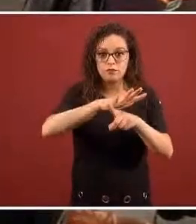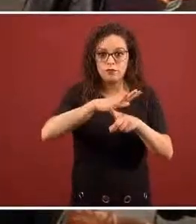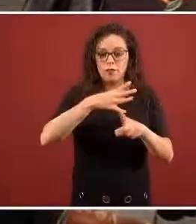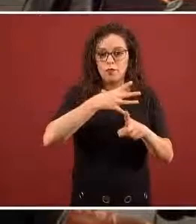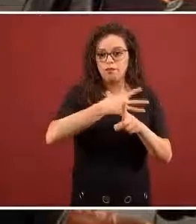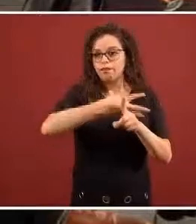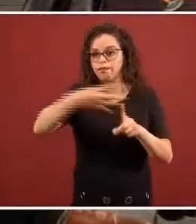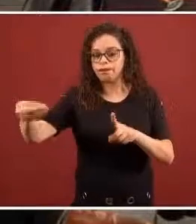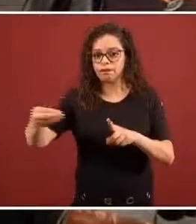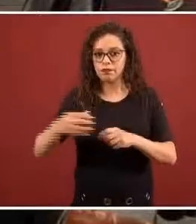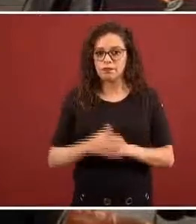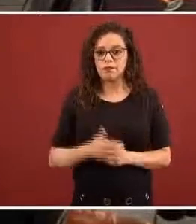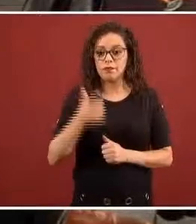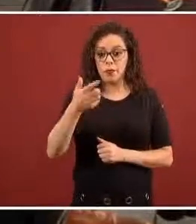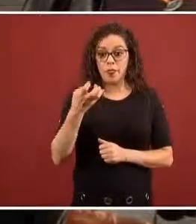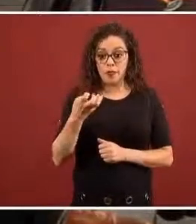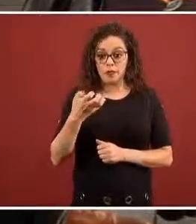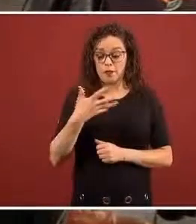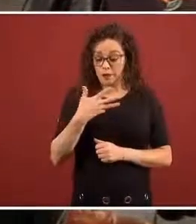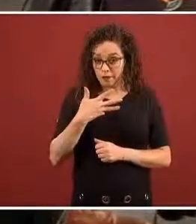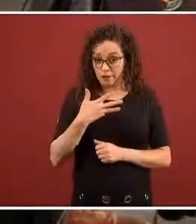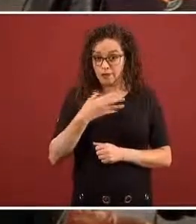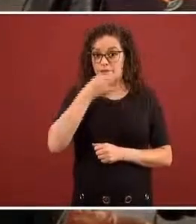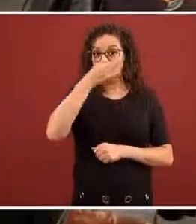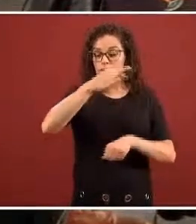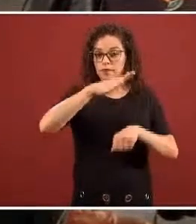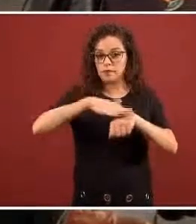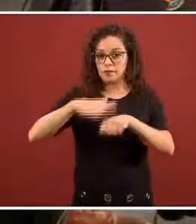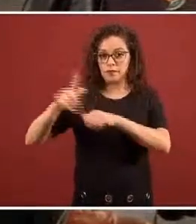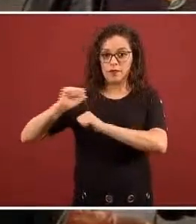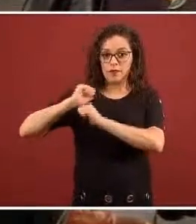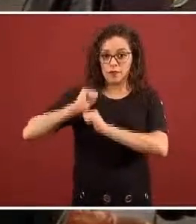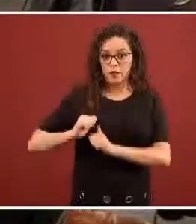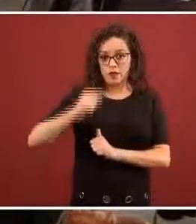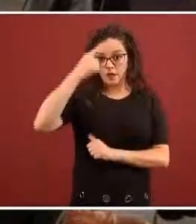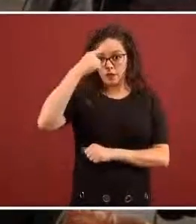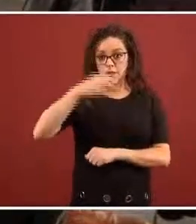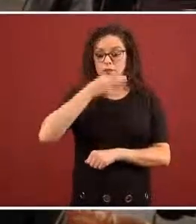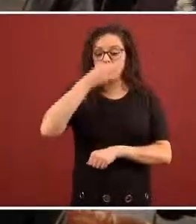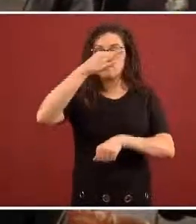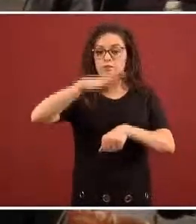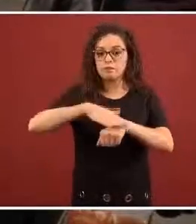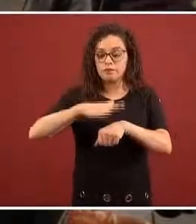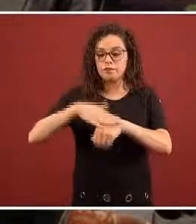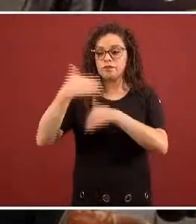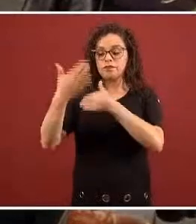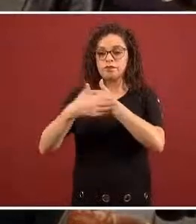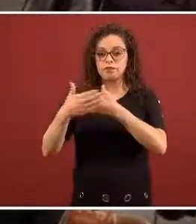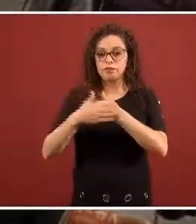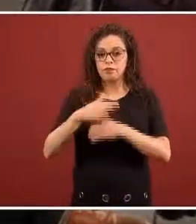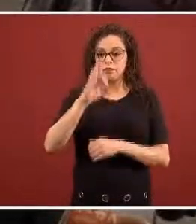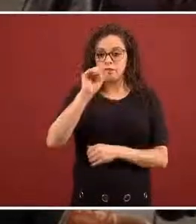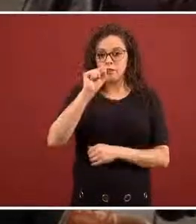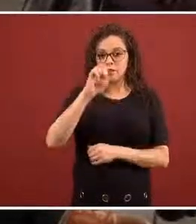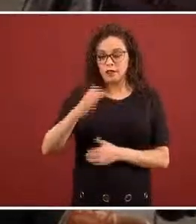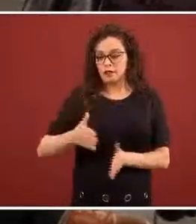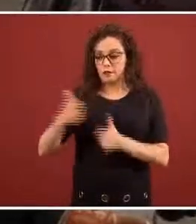donde se van a dictar las primeras medidas de la fase 3 de la contingencia. Preguntarle también al